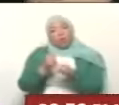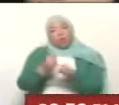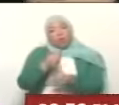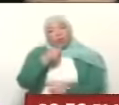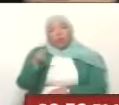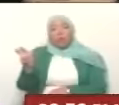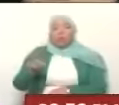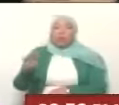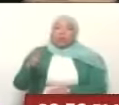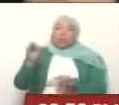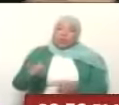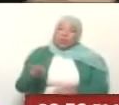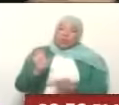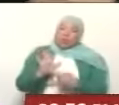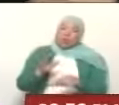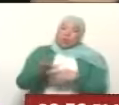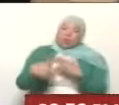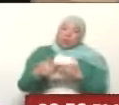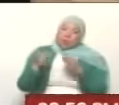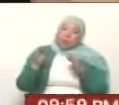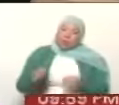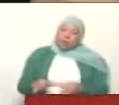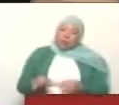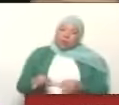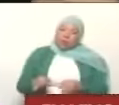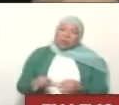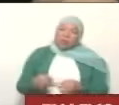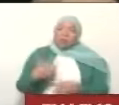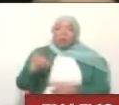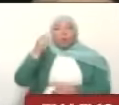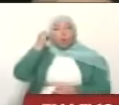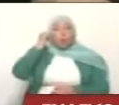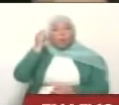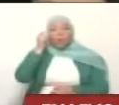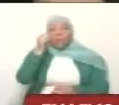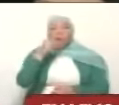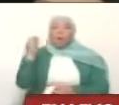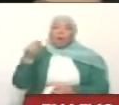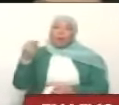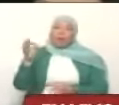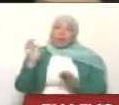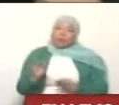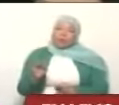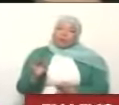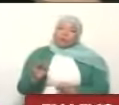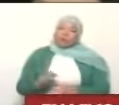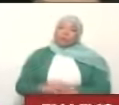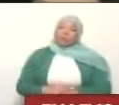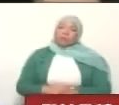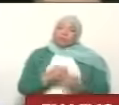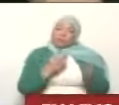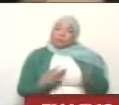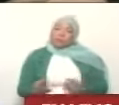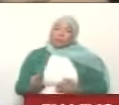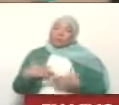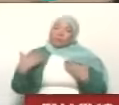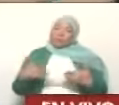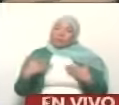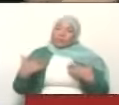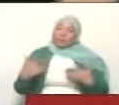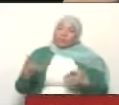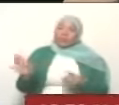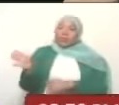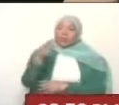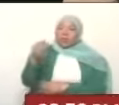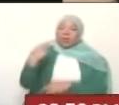la Venezuela de verdad, es demostrar lo que usted dice. Somos mujeres, hombres y jóvenes de verdad que estamos, bueno, dispuestos a, con la alegría, con la